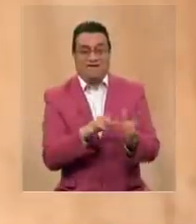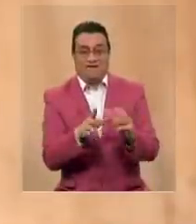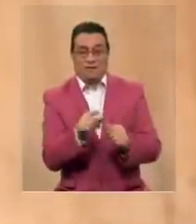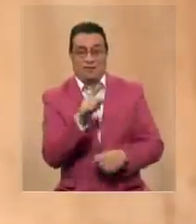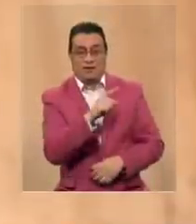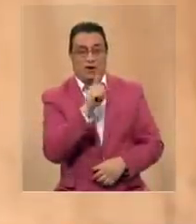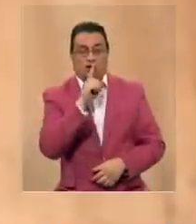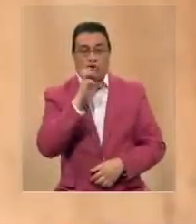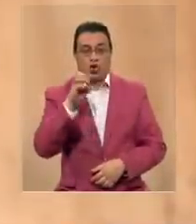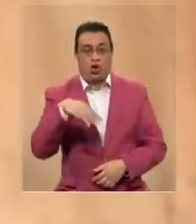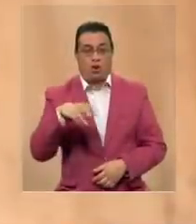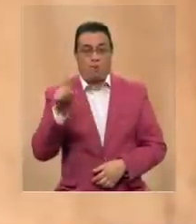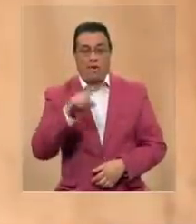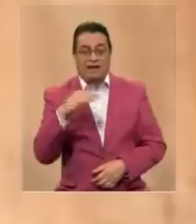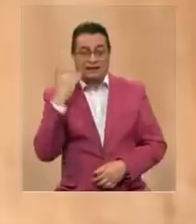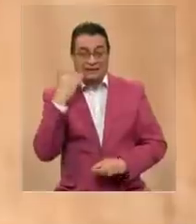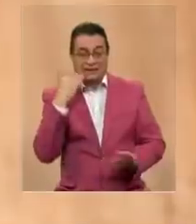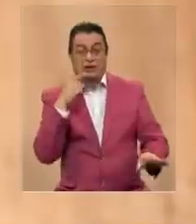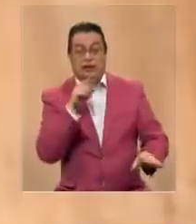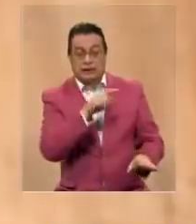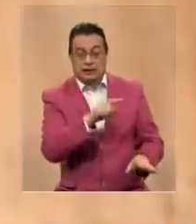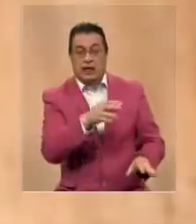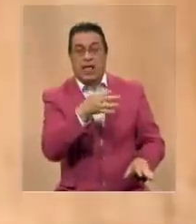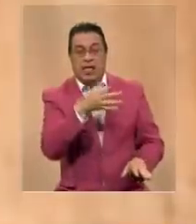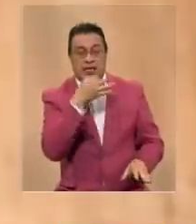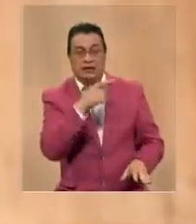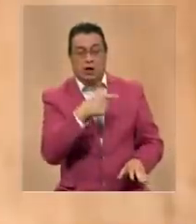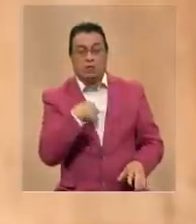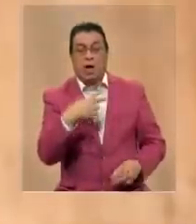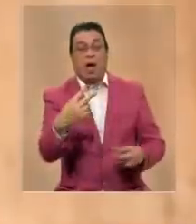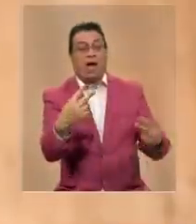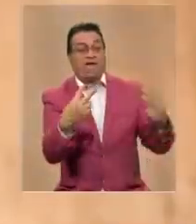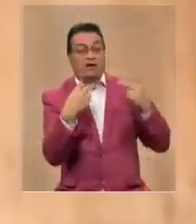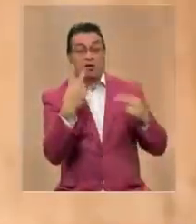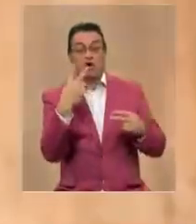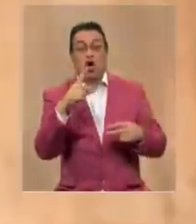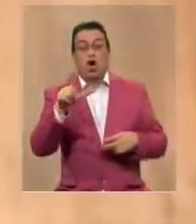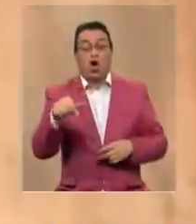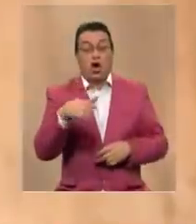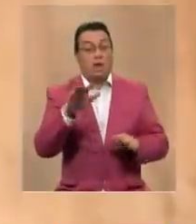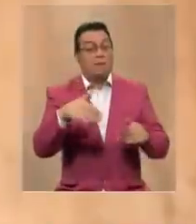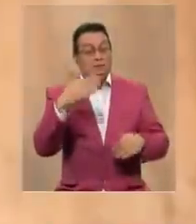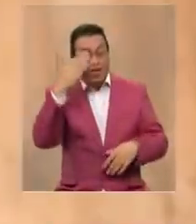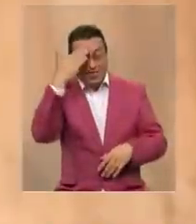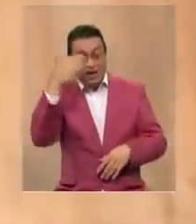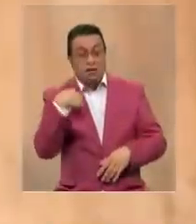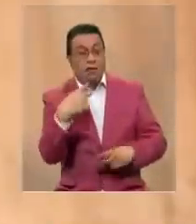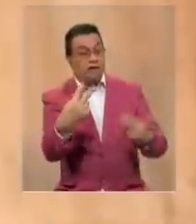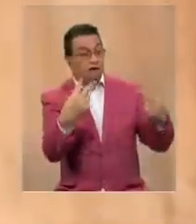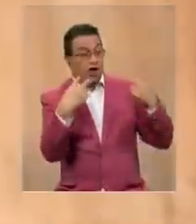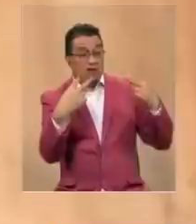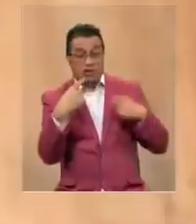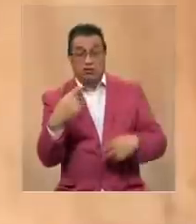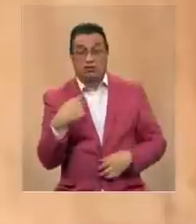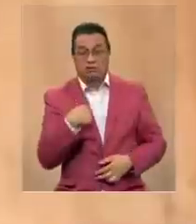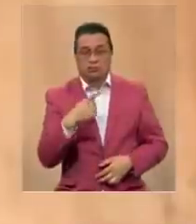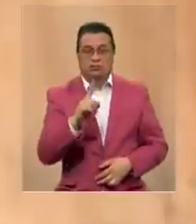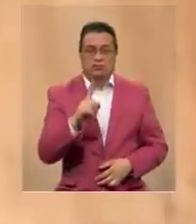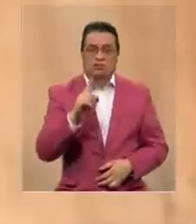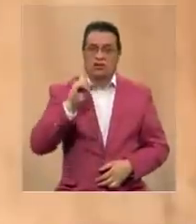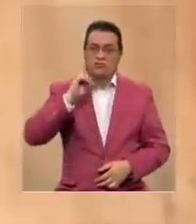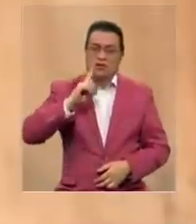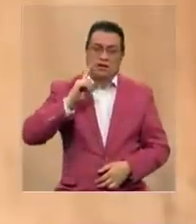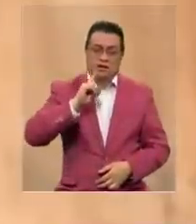Tomasito, según ellos dijeron que ellos a mí me habían visto 2 horas o en el mismo momento en el lugar, que yo lo desmiento